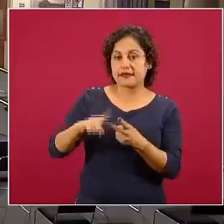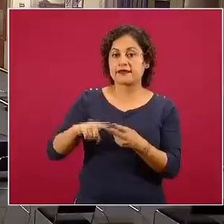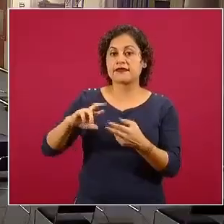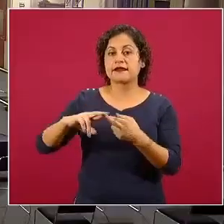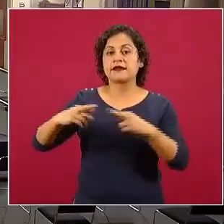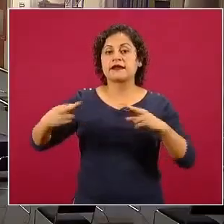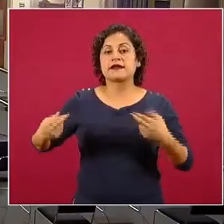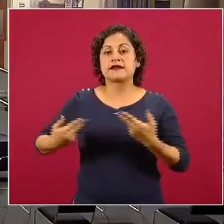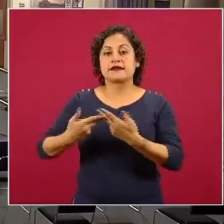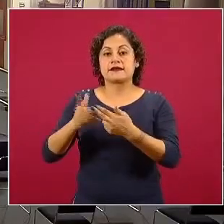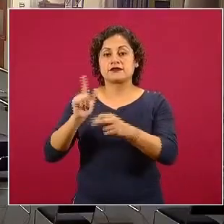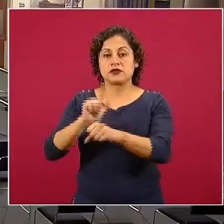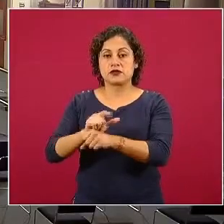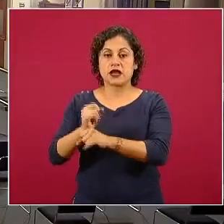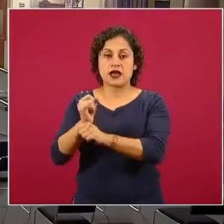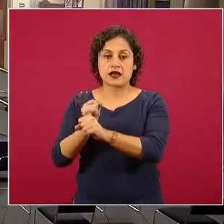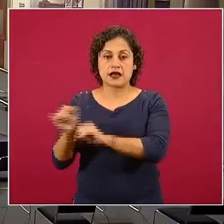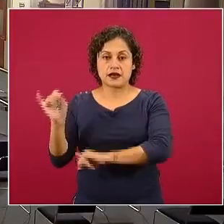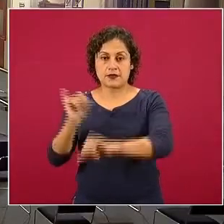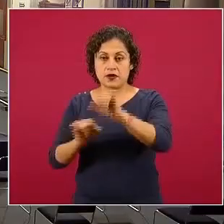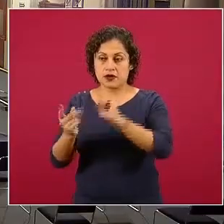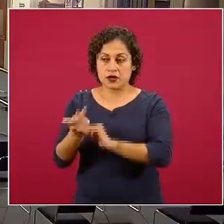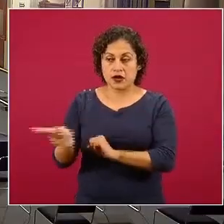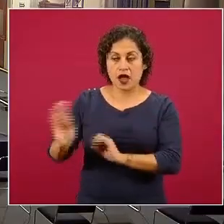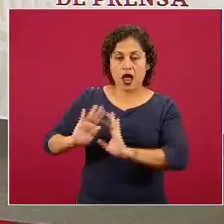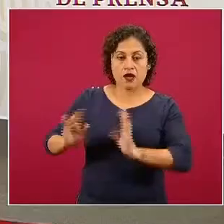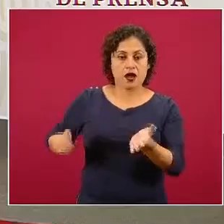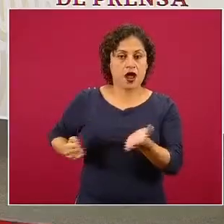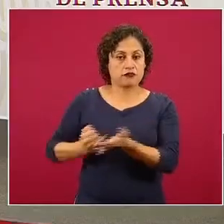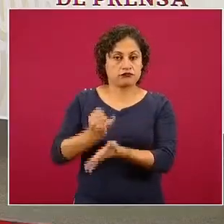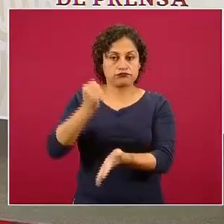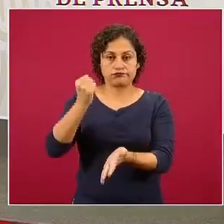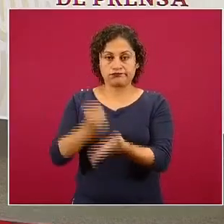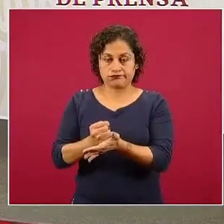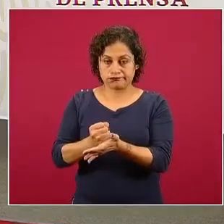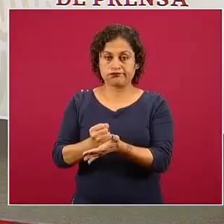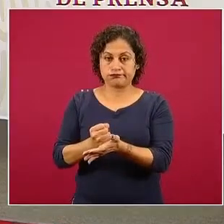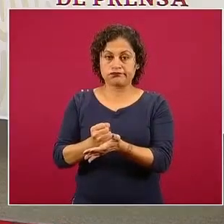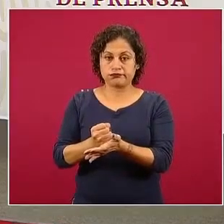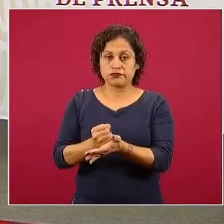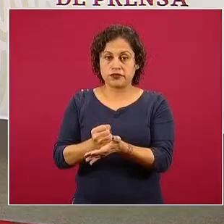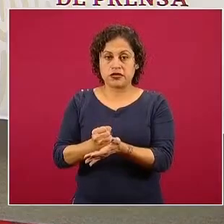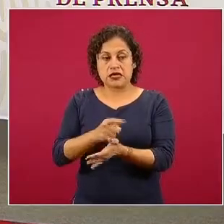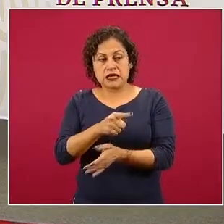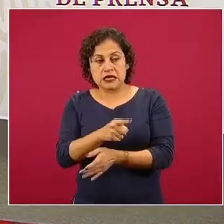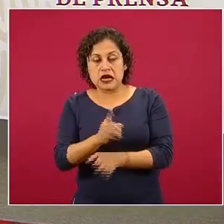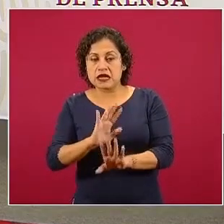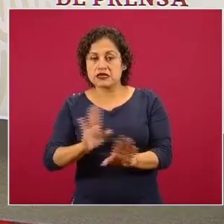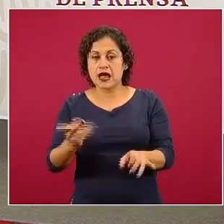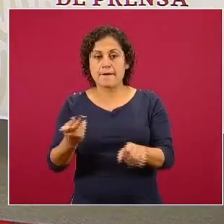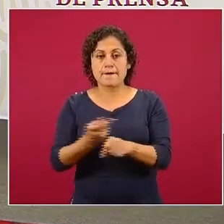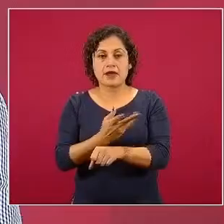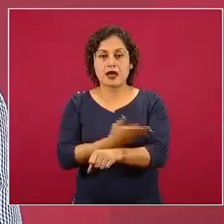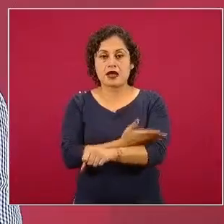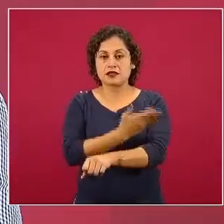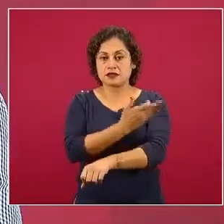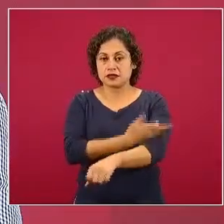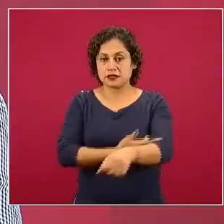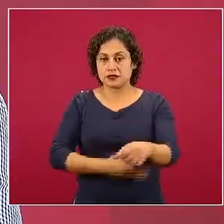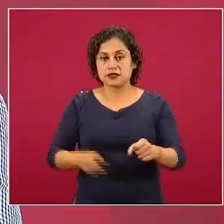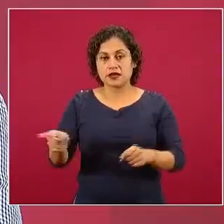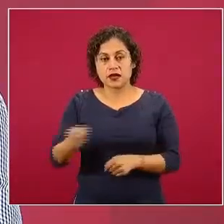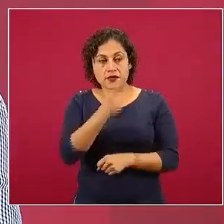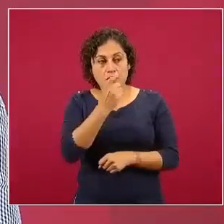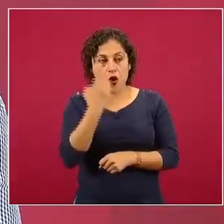han definido en el cual todavía es oportuno un diagnóstico, ¿sí? Y oportunidad de